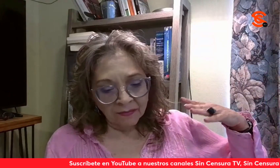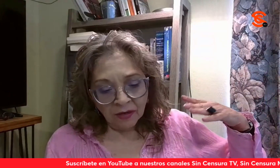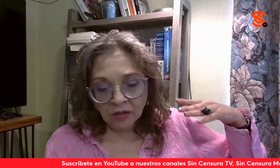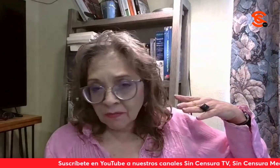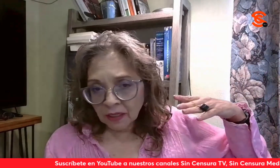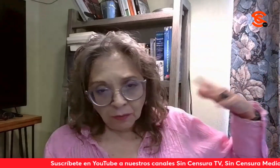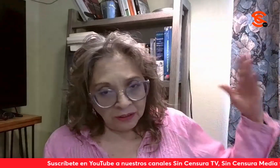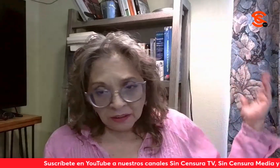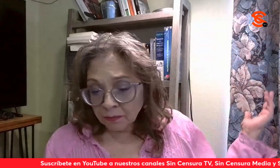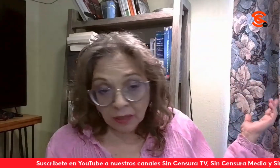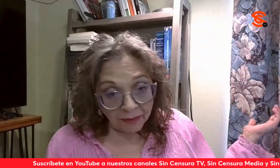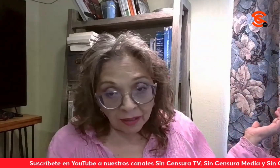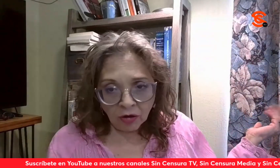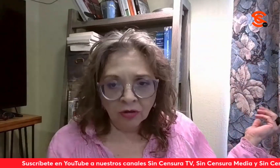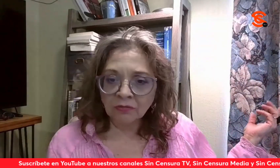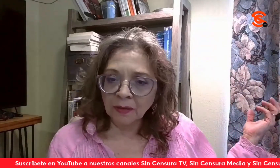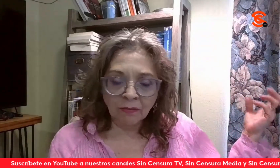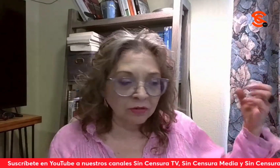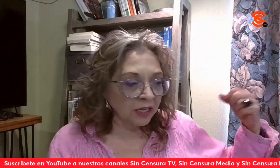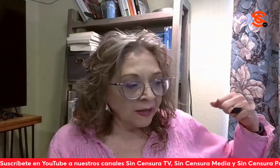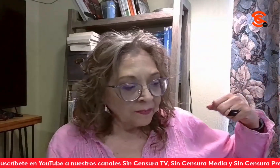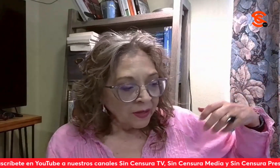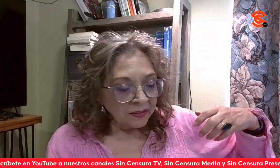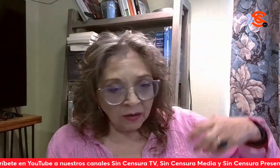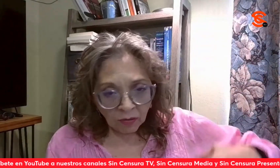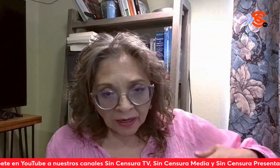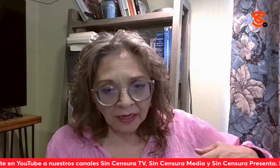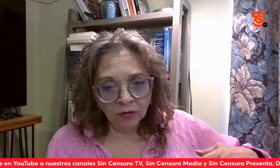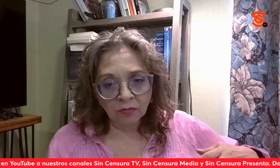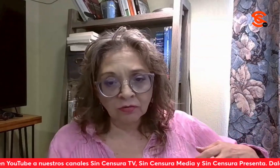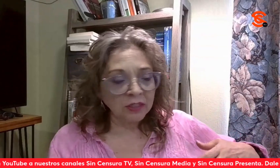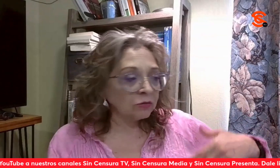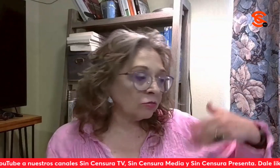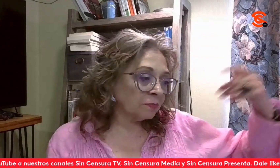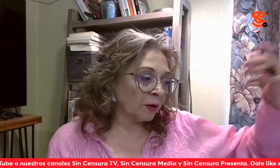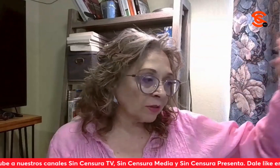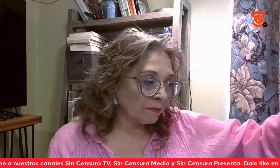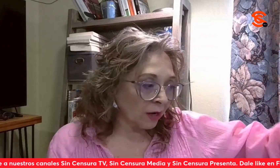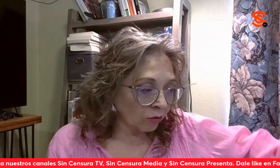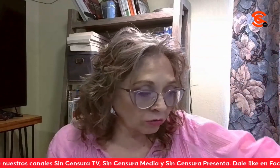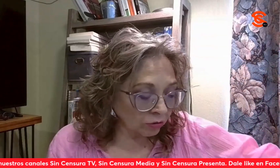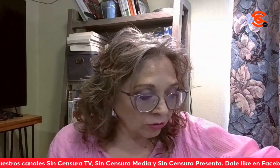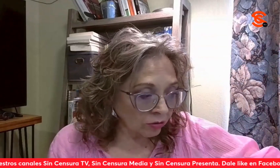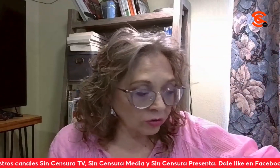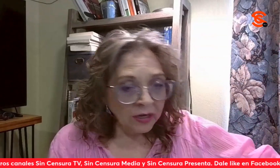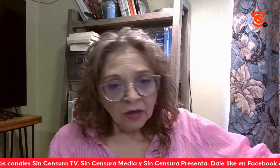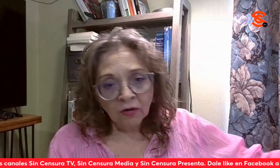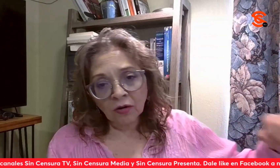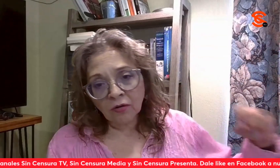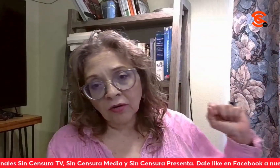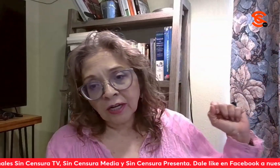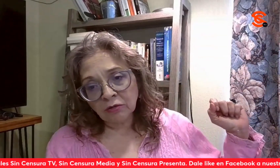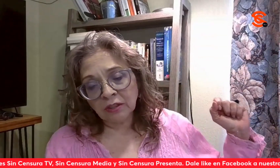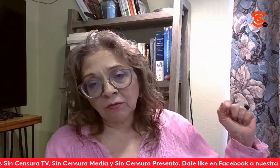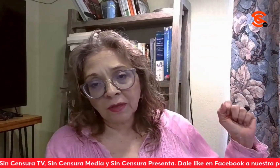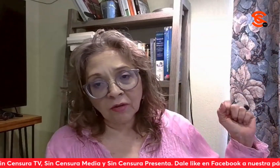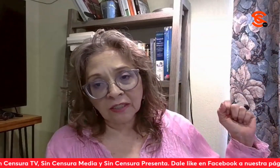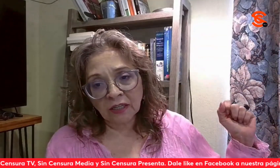diagnóstico de la política de comunicación social del gobierno de la Cuarta Transformación y una propuesta que espero pueda llegar en algún momento